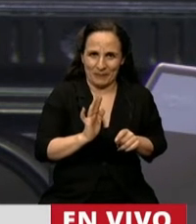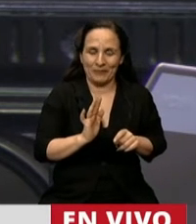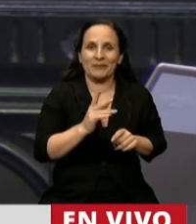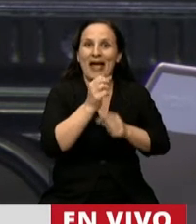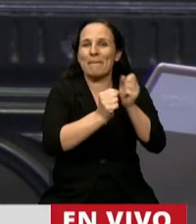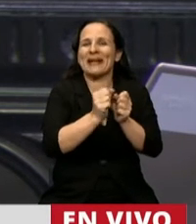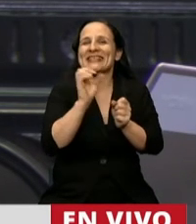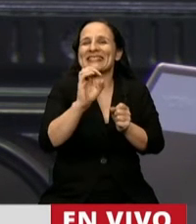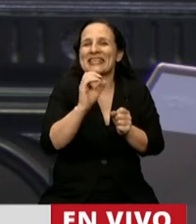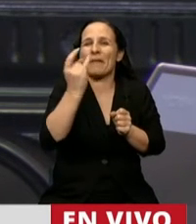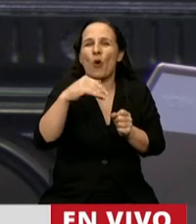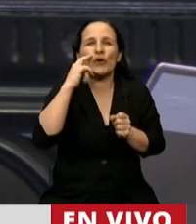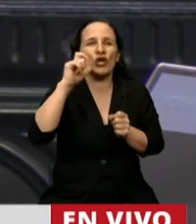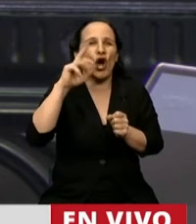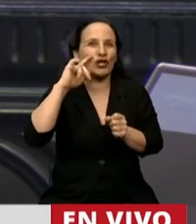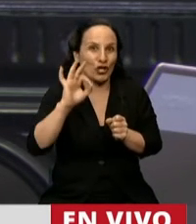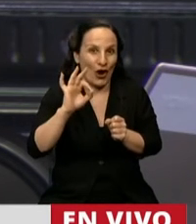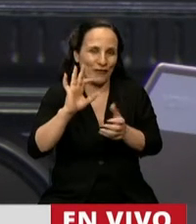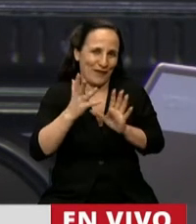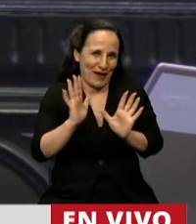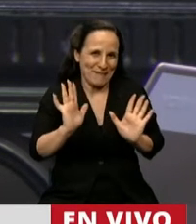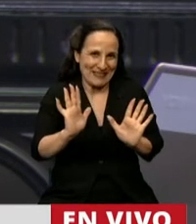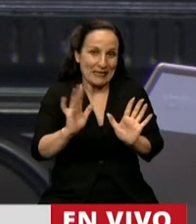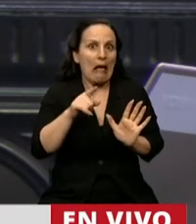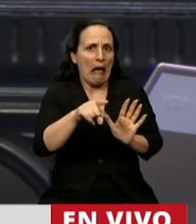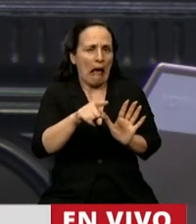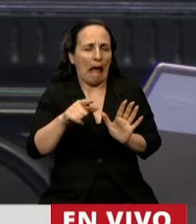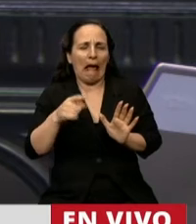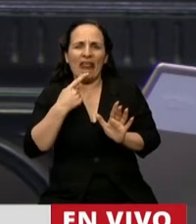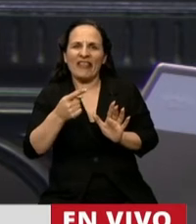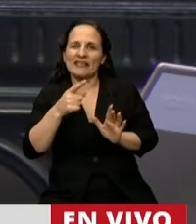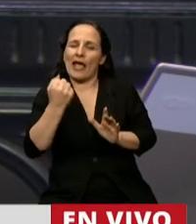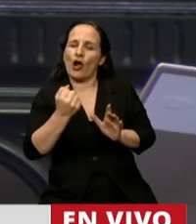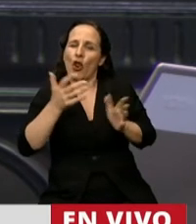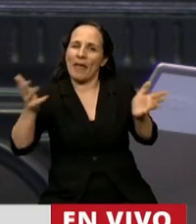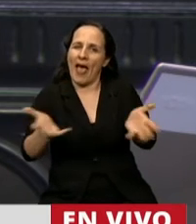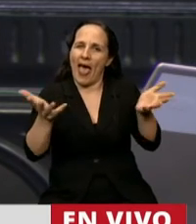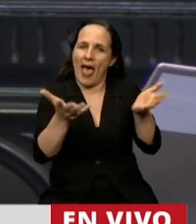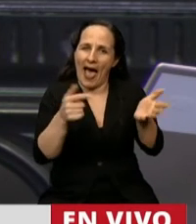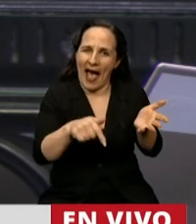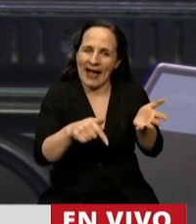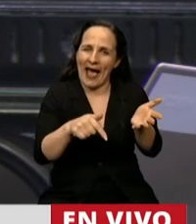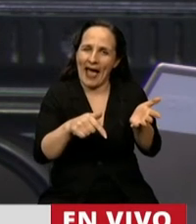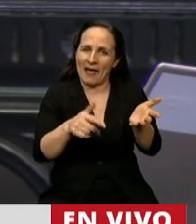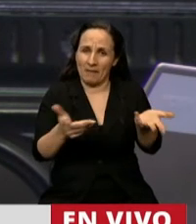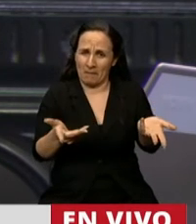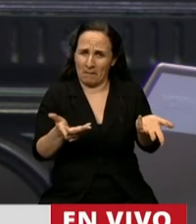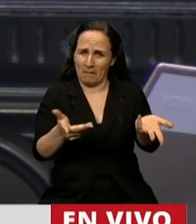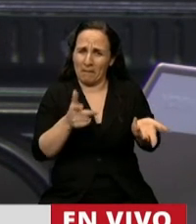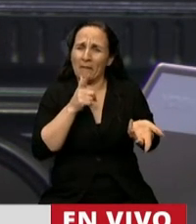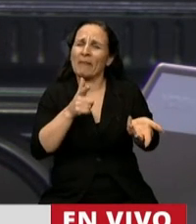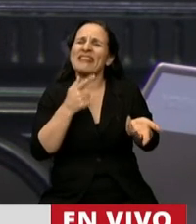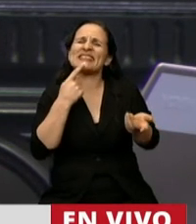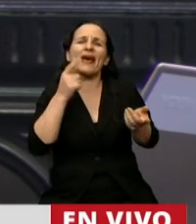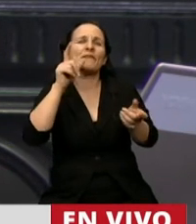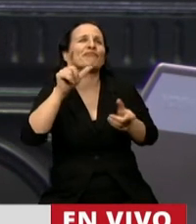450.000 empleados, una economía, como se dijo acá, suficientemente dinamizadora de soñadores. ¿Y sabe qué son los